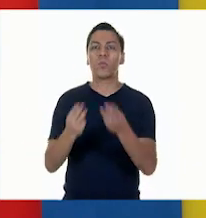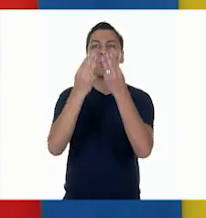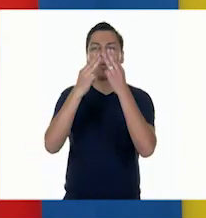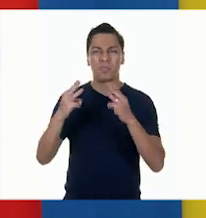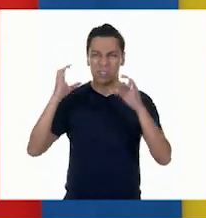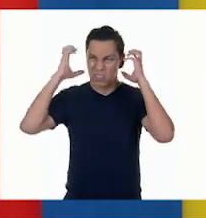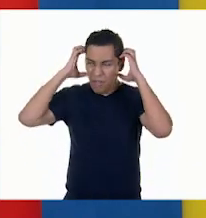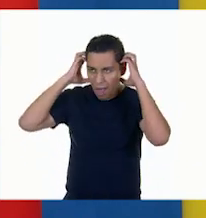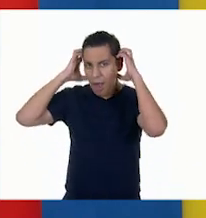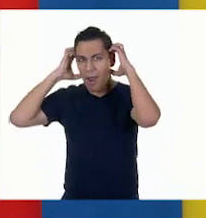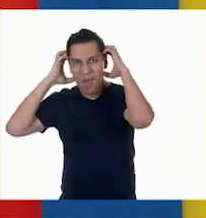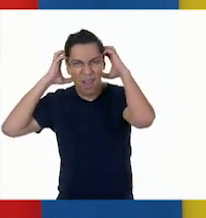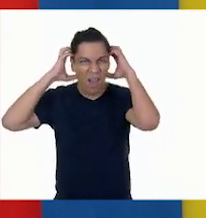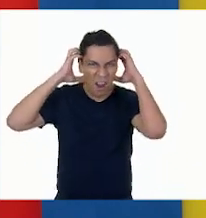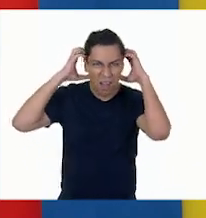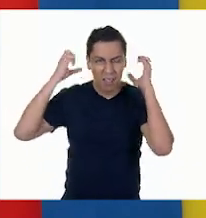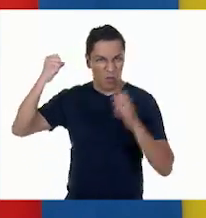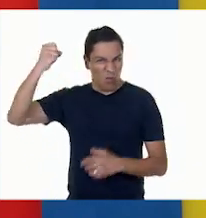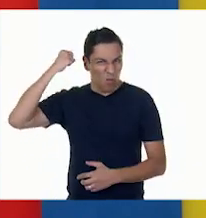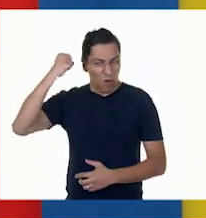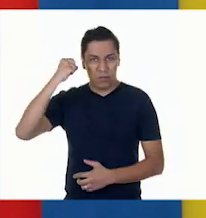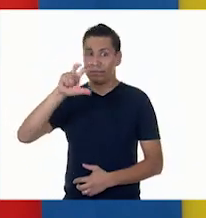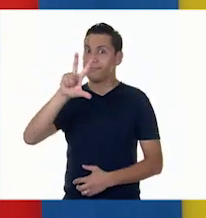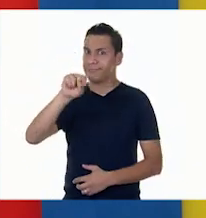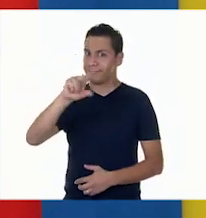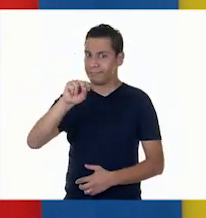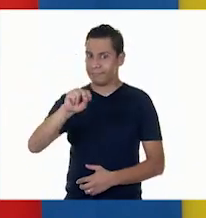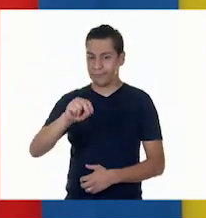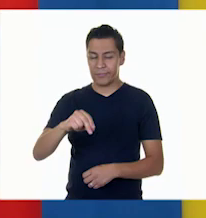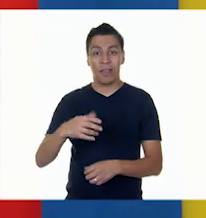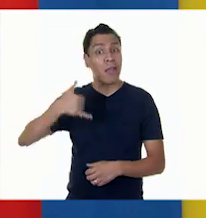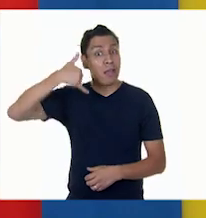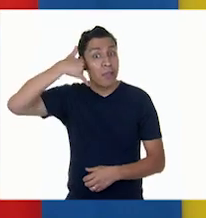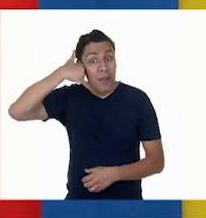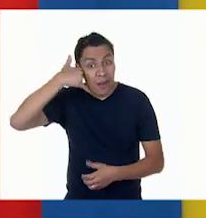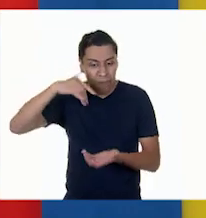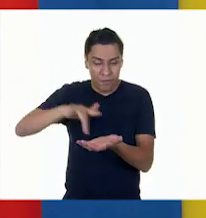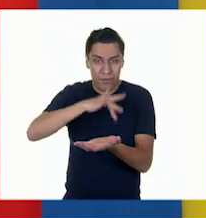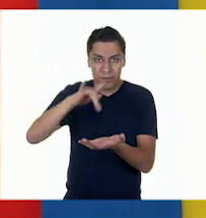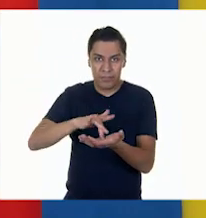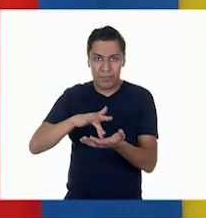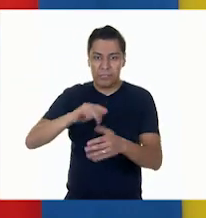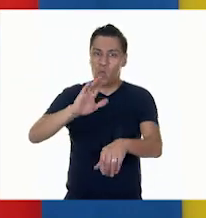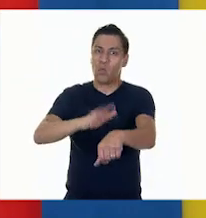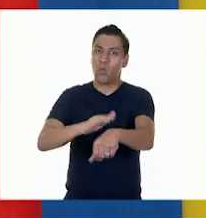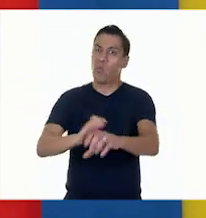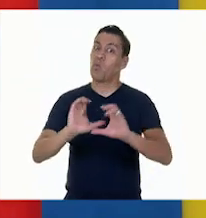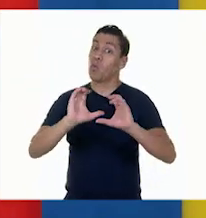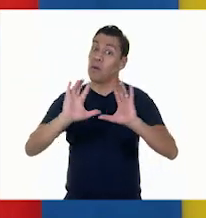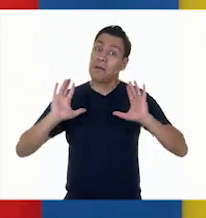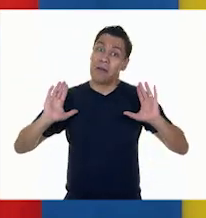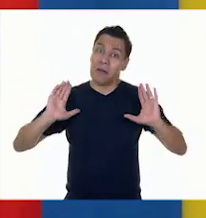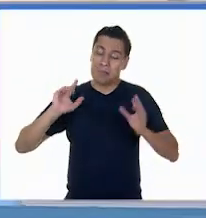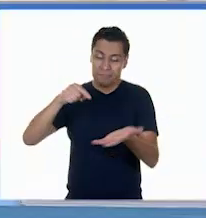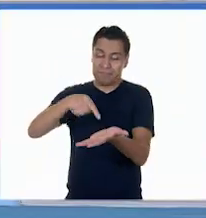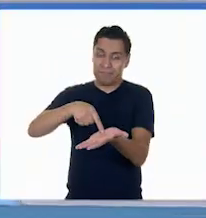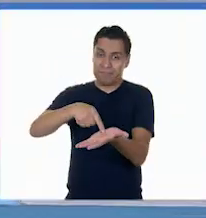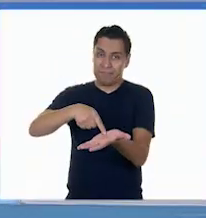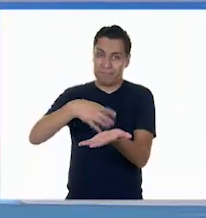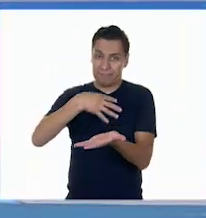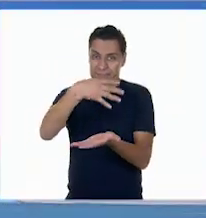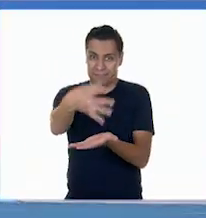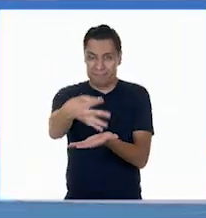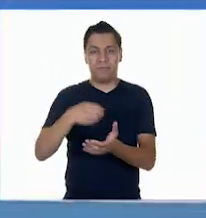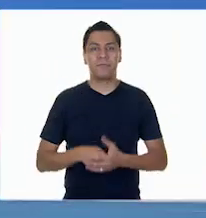los audífonos. De hecho, en muchos teléfonos ya te advierten del riesgo. Hay que hacerle caso, en serio. Uh-huh. Ahí en casa también, ¿eh? Así es. Y también